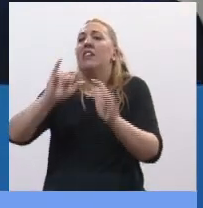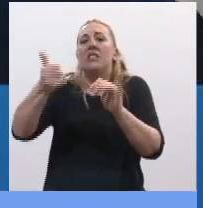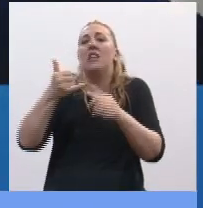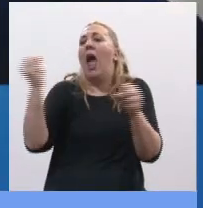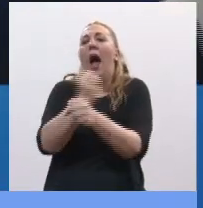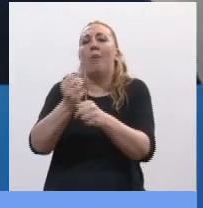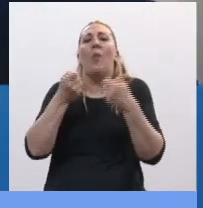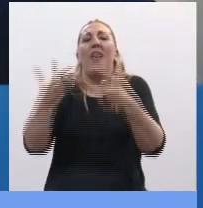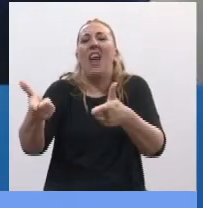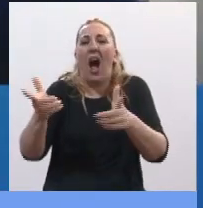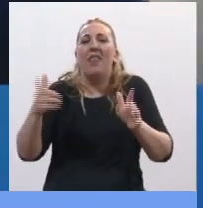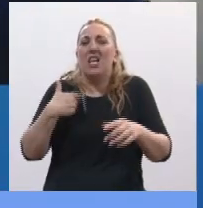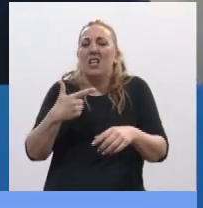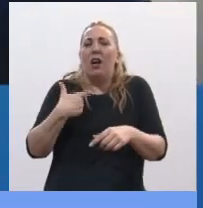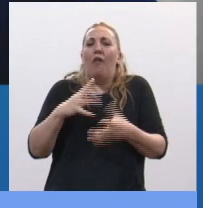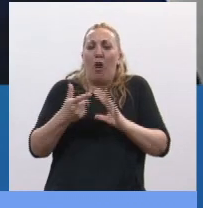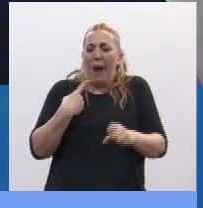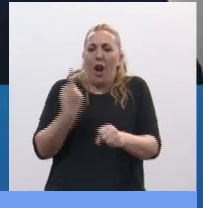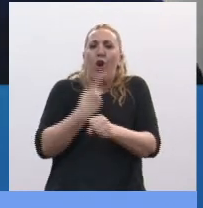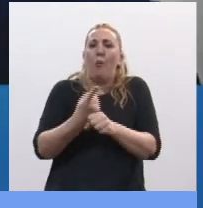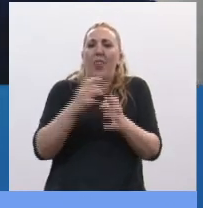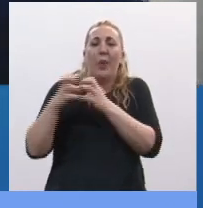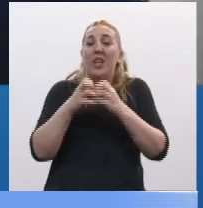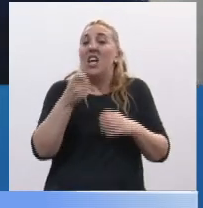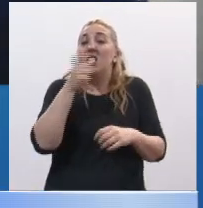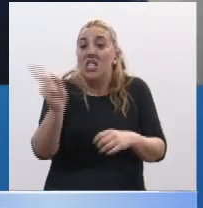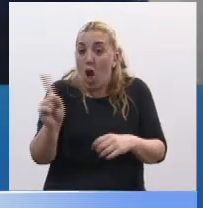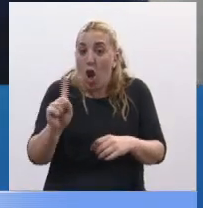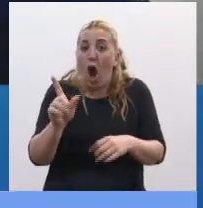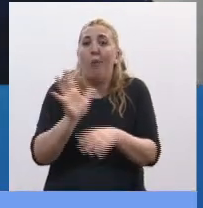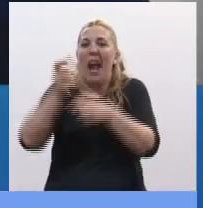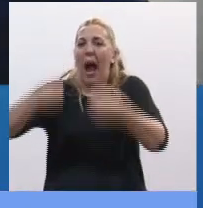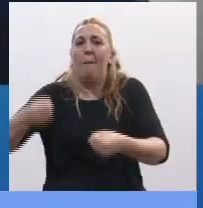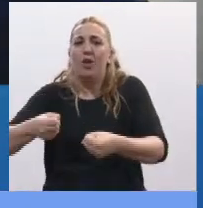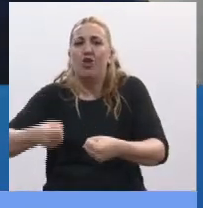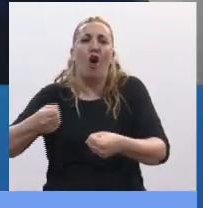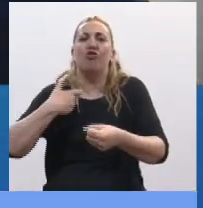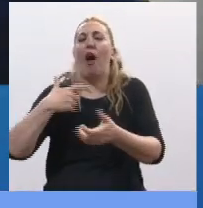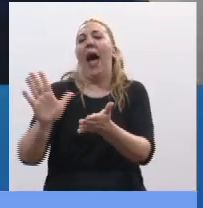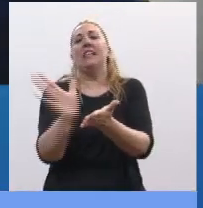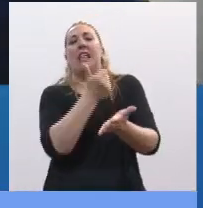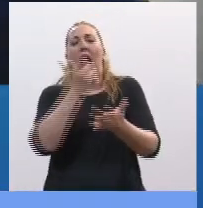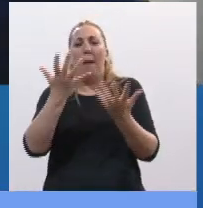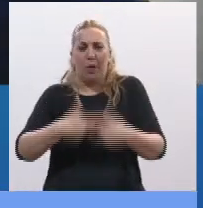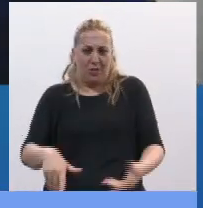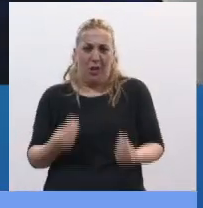del proyecto sin posibilidades de discusión ni de aporte? Porque si no, se retira el proyecto. ¿Dónde se vio